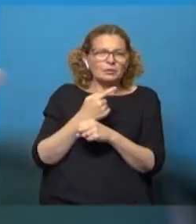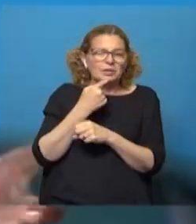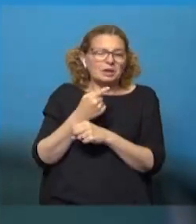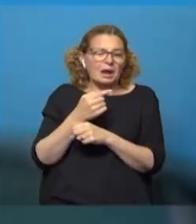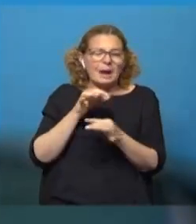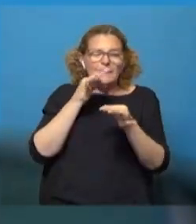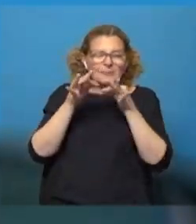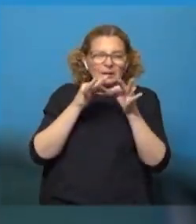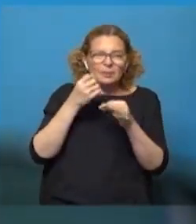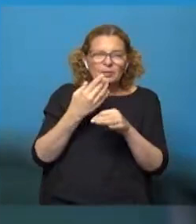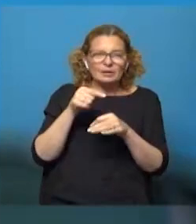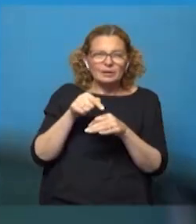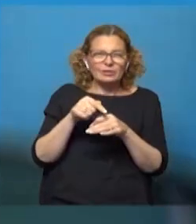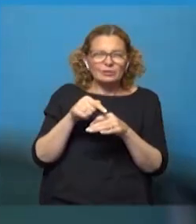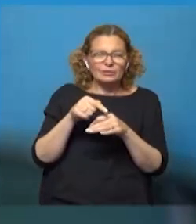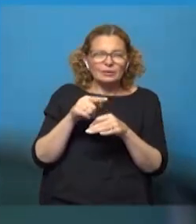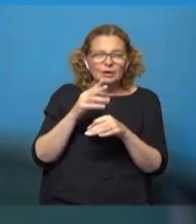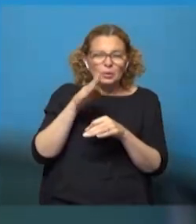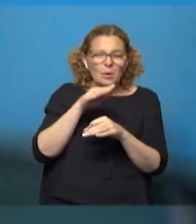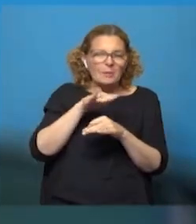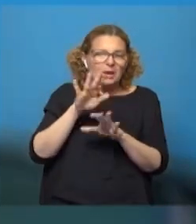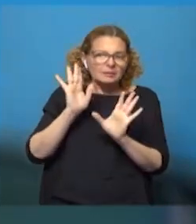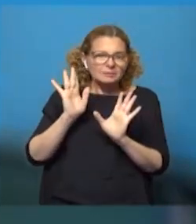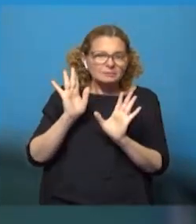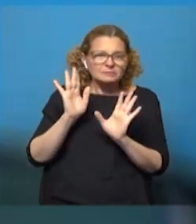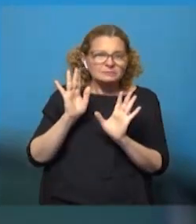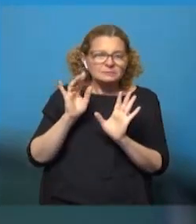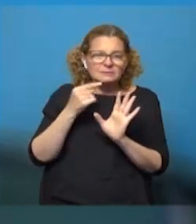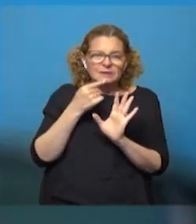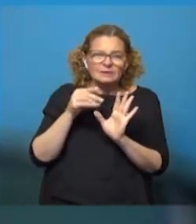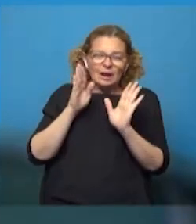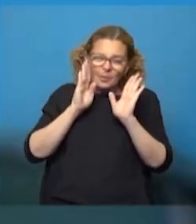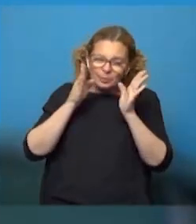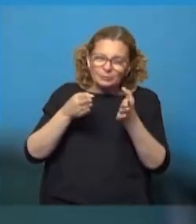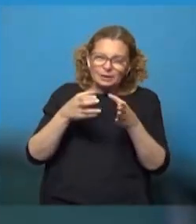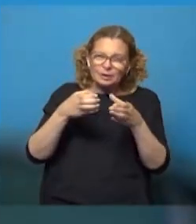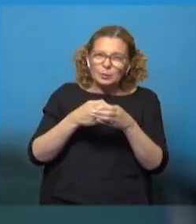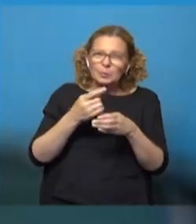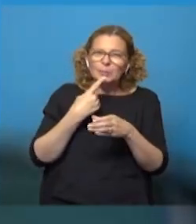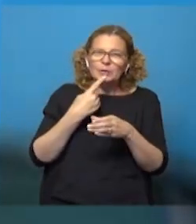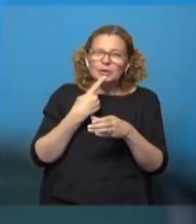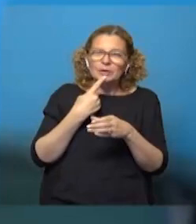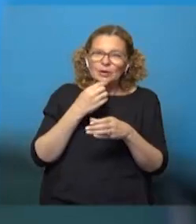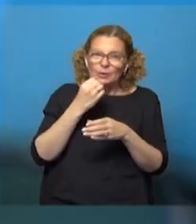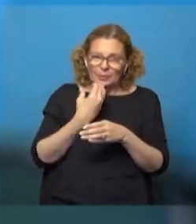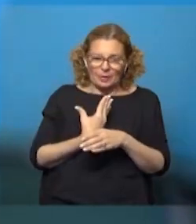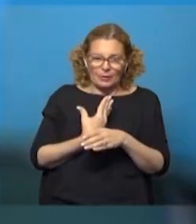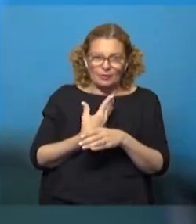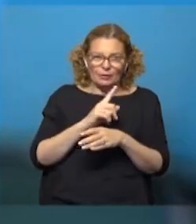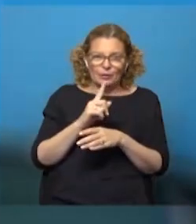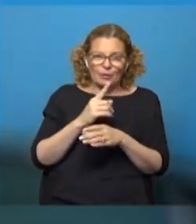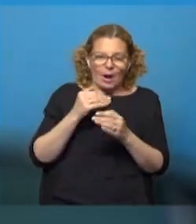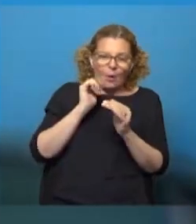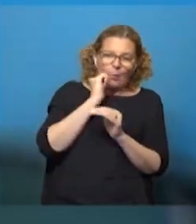explicará Por qué eso ocurrió y tratará de que nunca más ocurra es decir apunta que el partido eventualmente sea mejor no